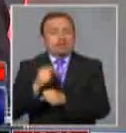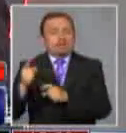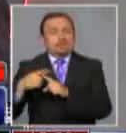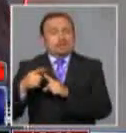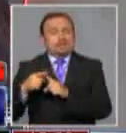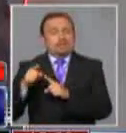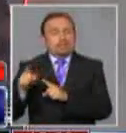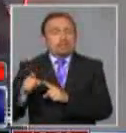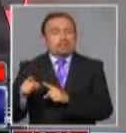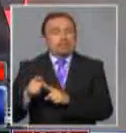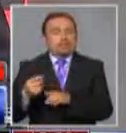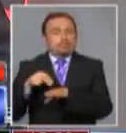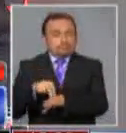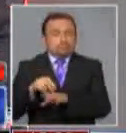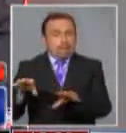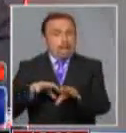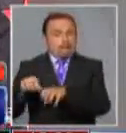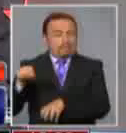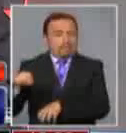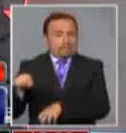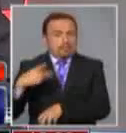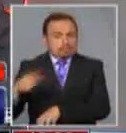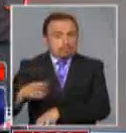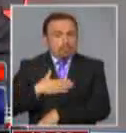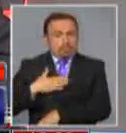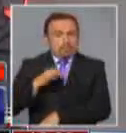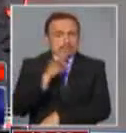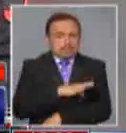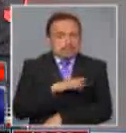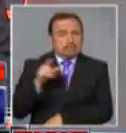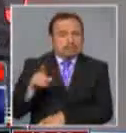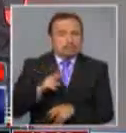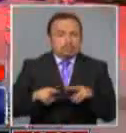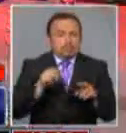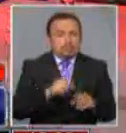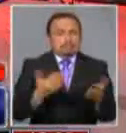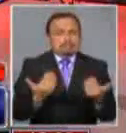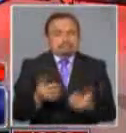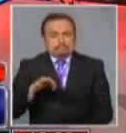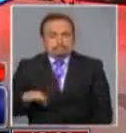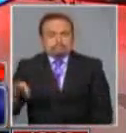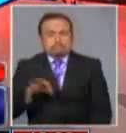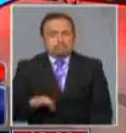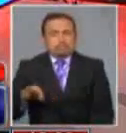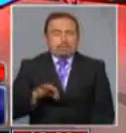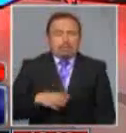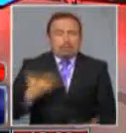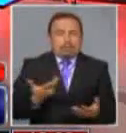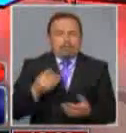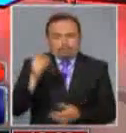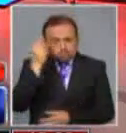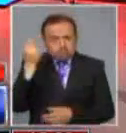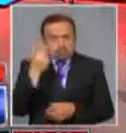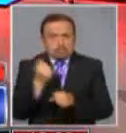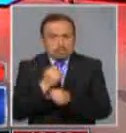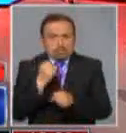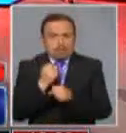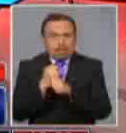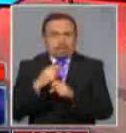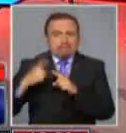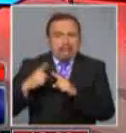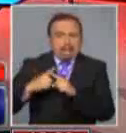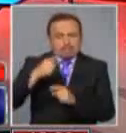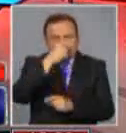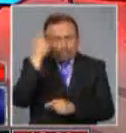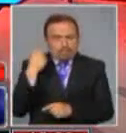taxis colectivos que es una actividad propia de los chilenos creada producto de la cesantía de los 70 y los 80 que salvaron la economía o que